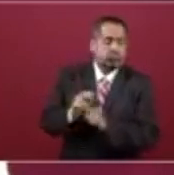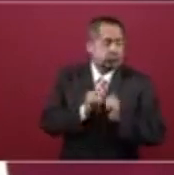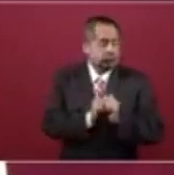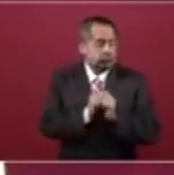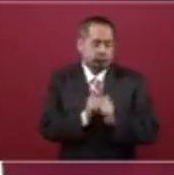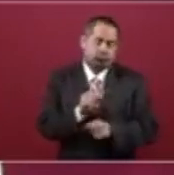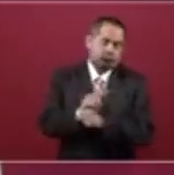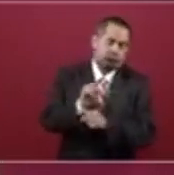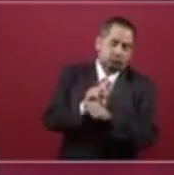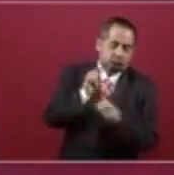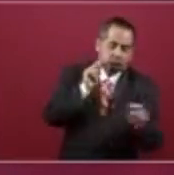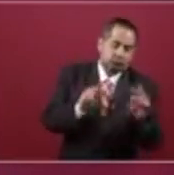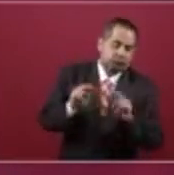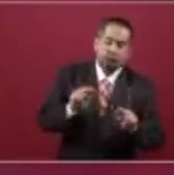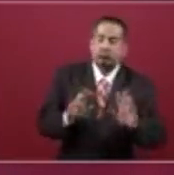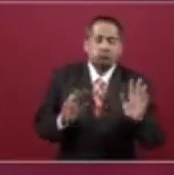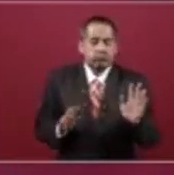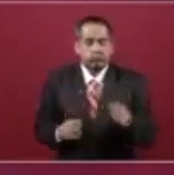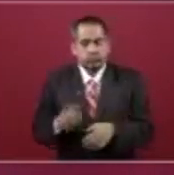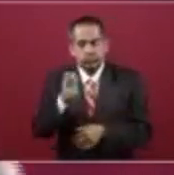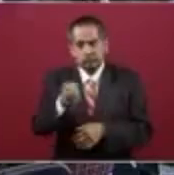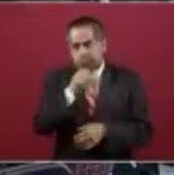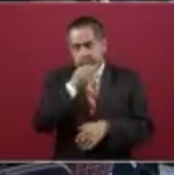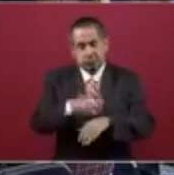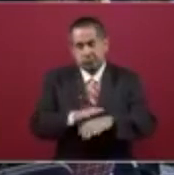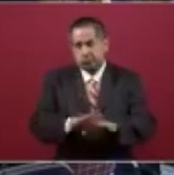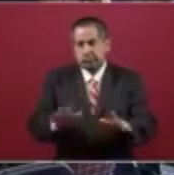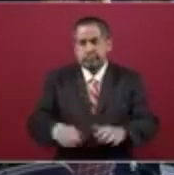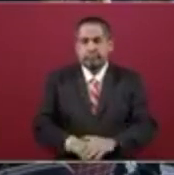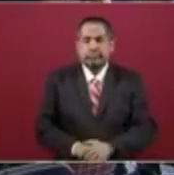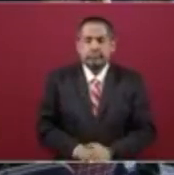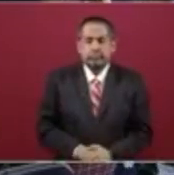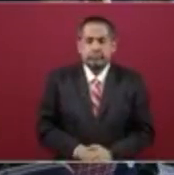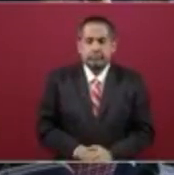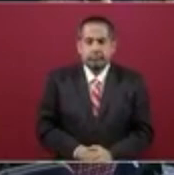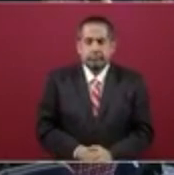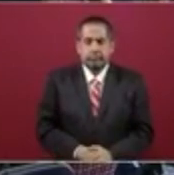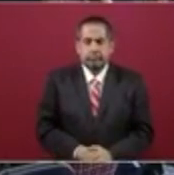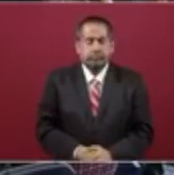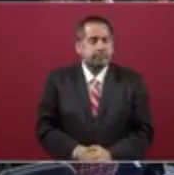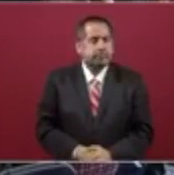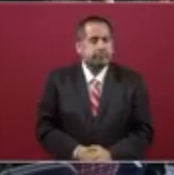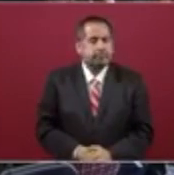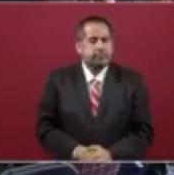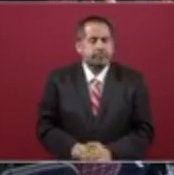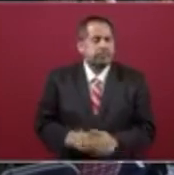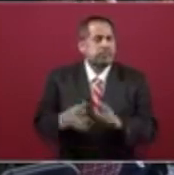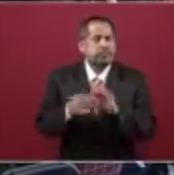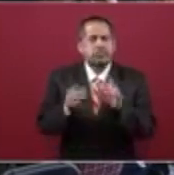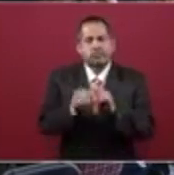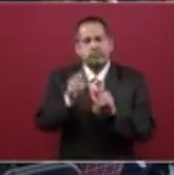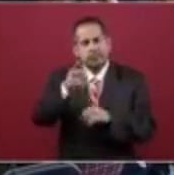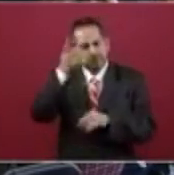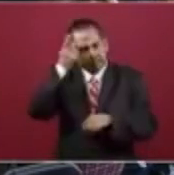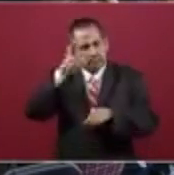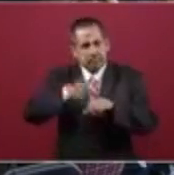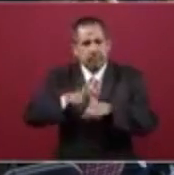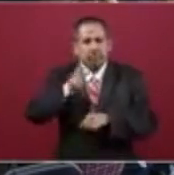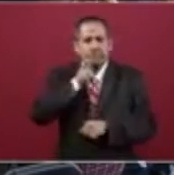acompañando este proceso. Por eso es así. Nada más podrían el director de